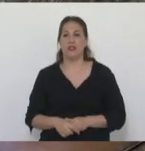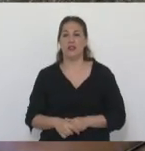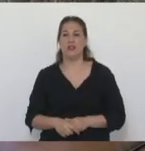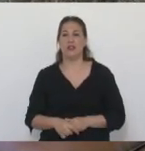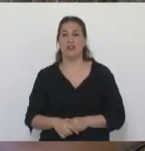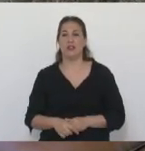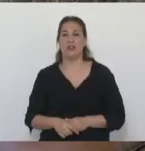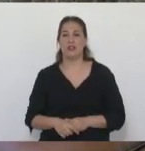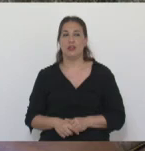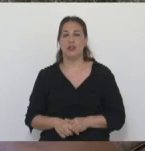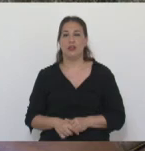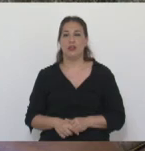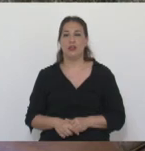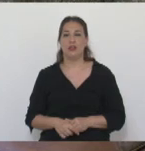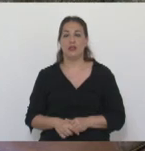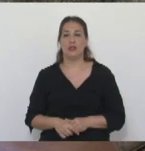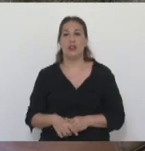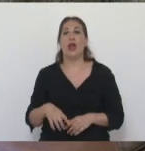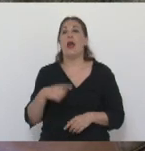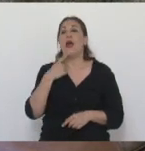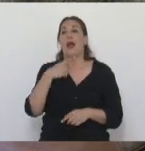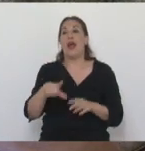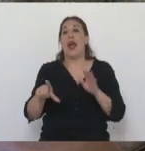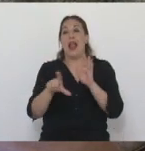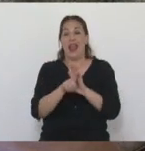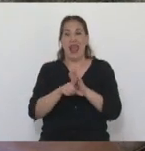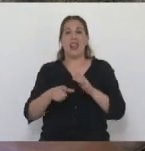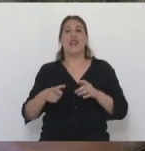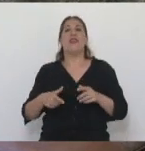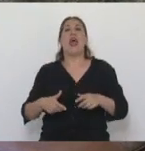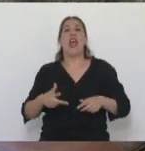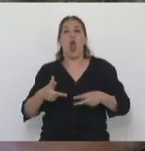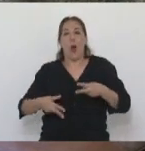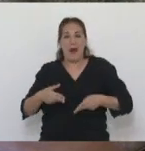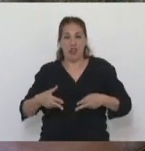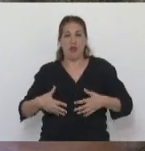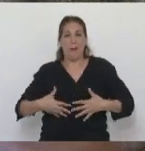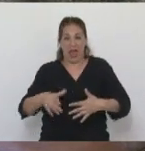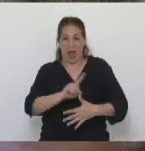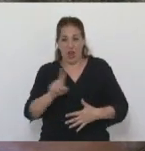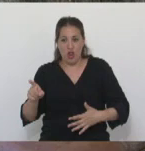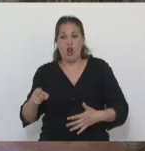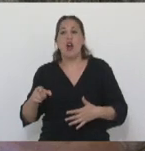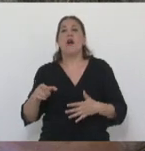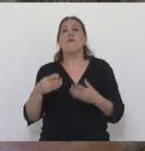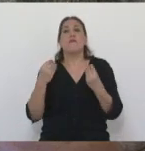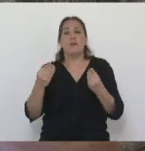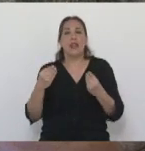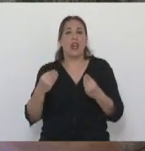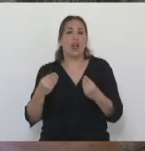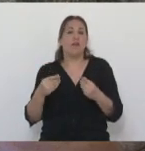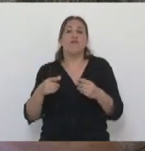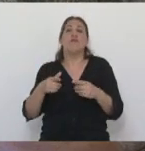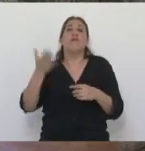Silencio. En primer lugar, la ley de contracepción quirúrgica se enmarcó en el criterio del viejo